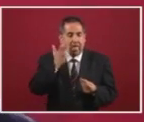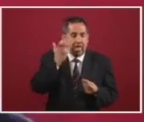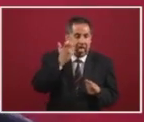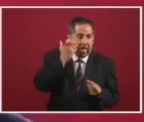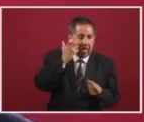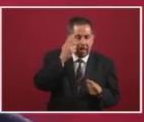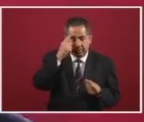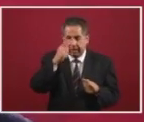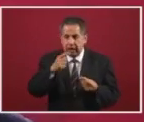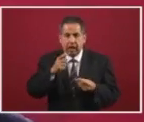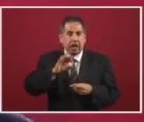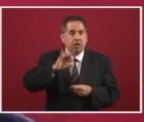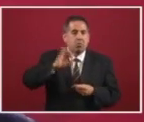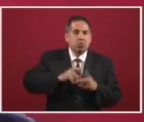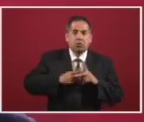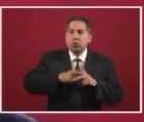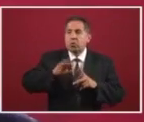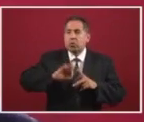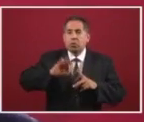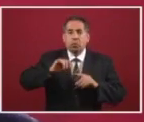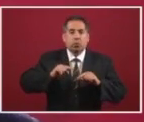financiera.